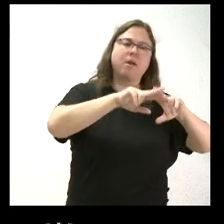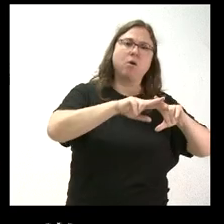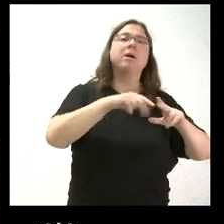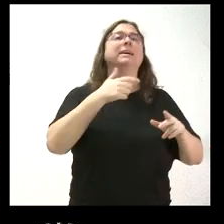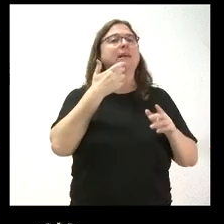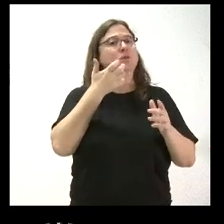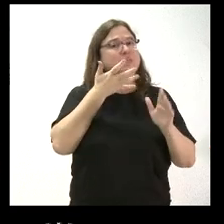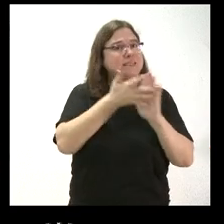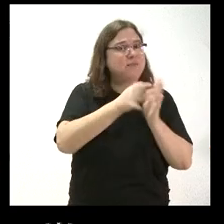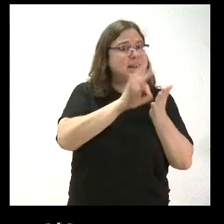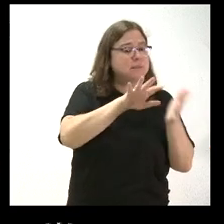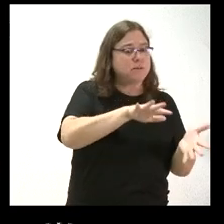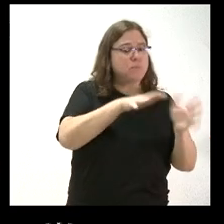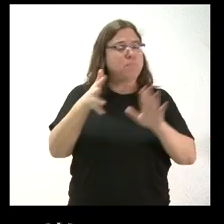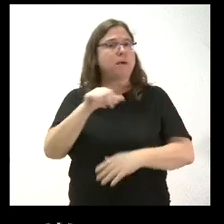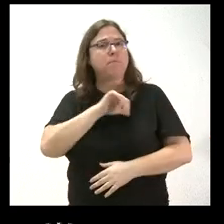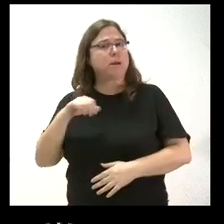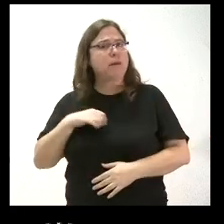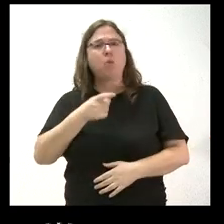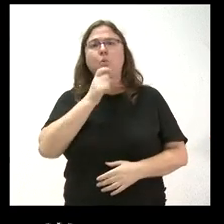o un poco en la línea en que van a ir.